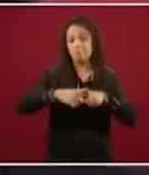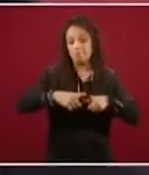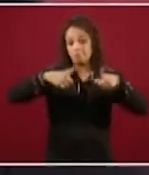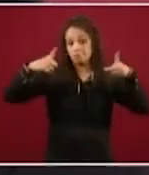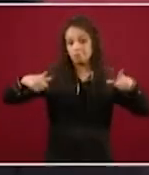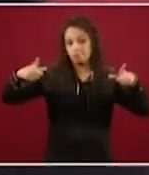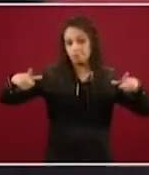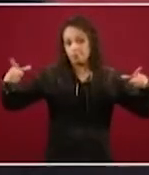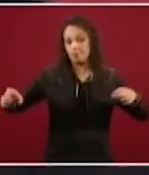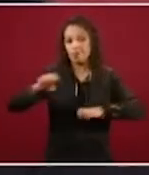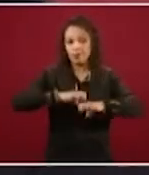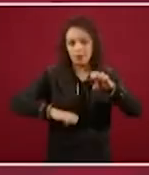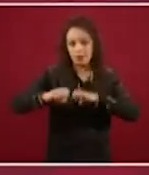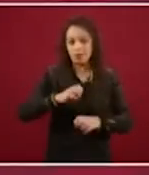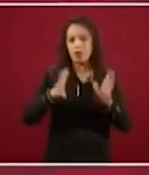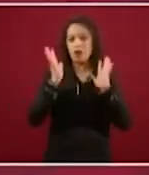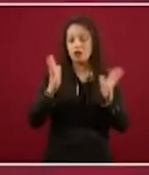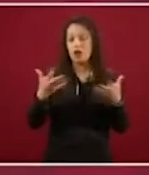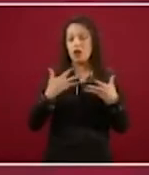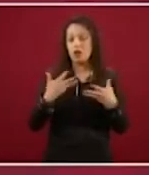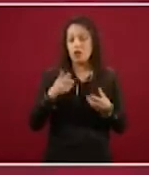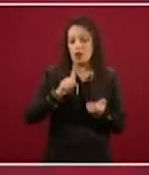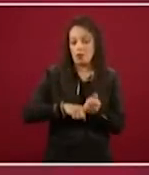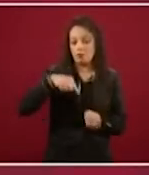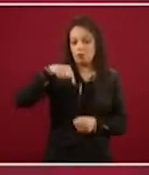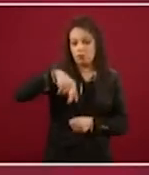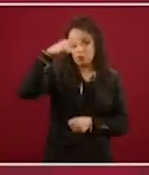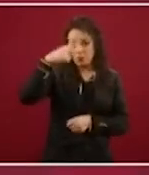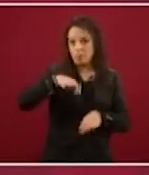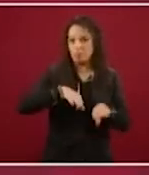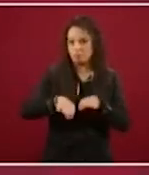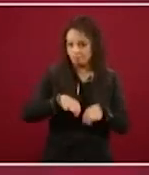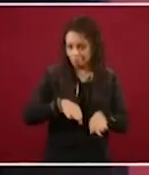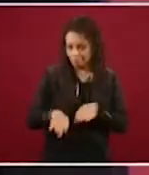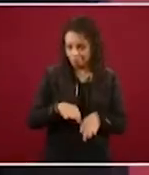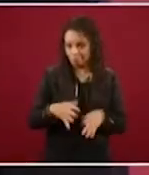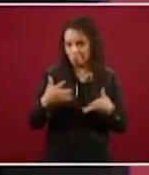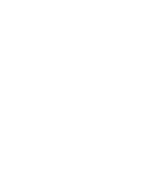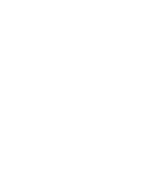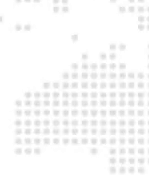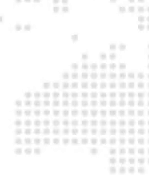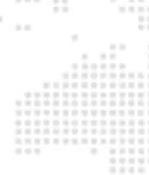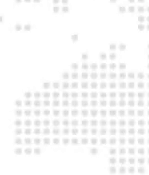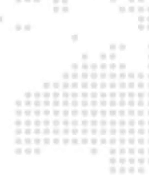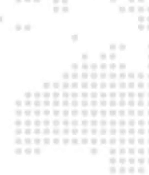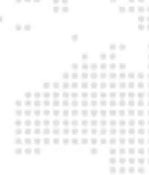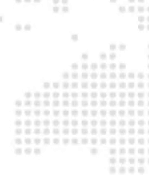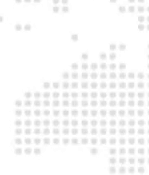existen en México y van a llegar nuevas empresas.